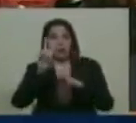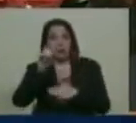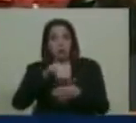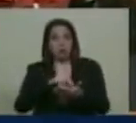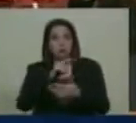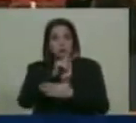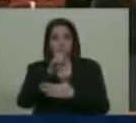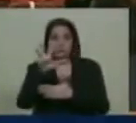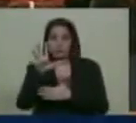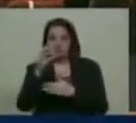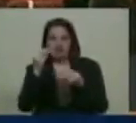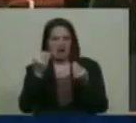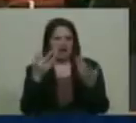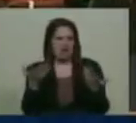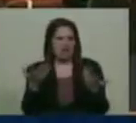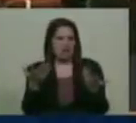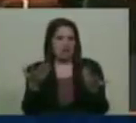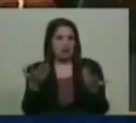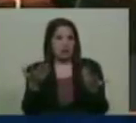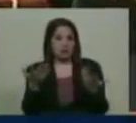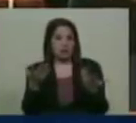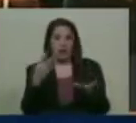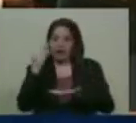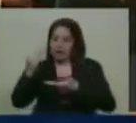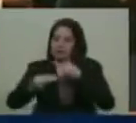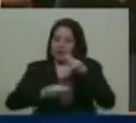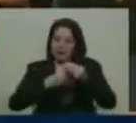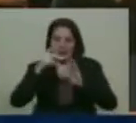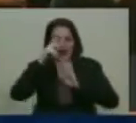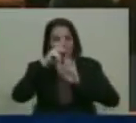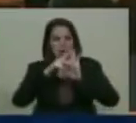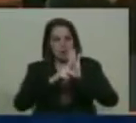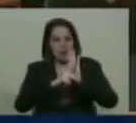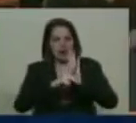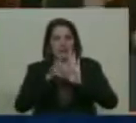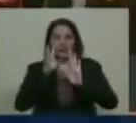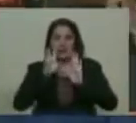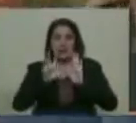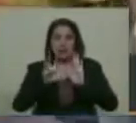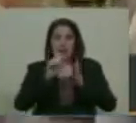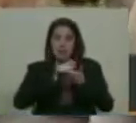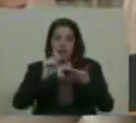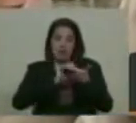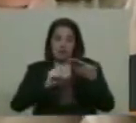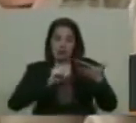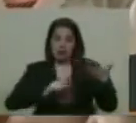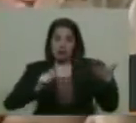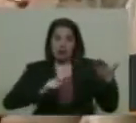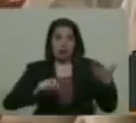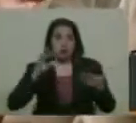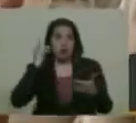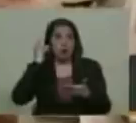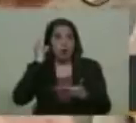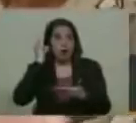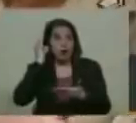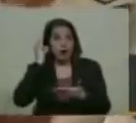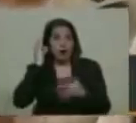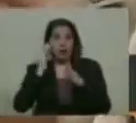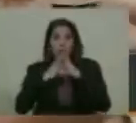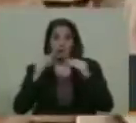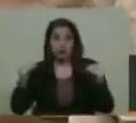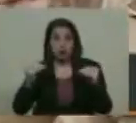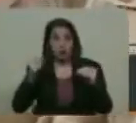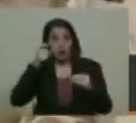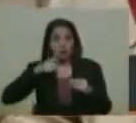¿Para qué? Para cumplir el plan de la patria escrito por las mujeres, escrito por el pueblo,